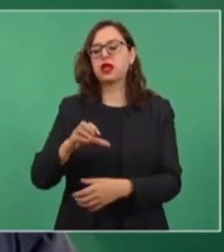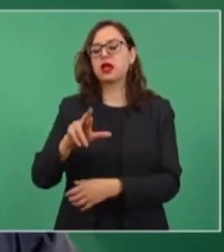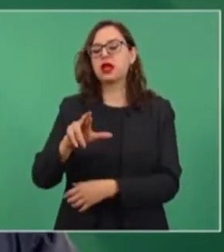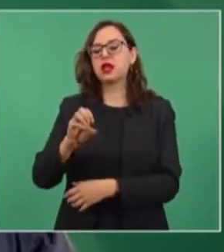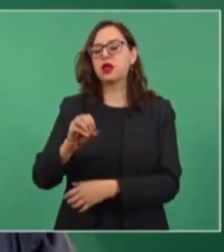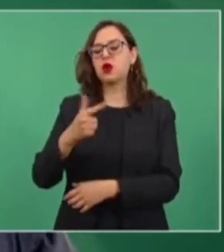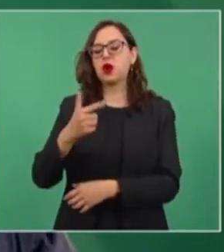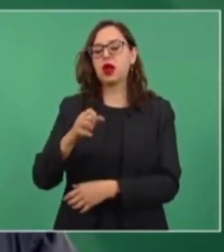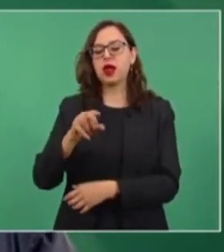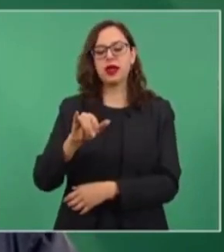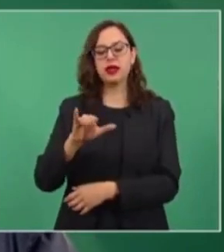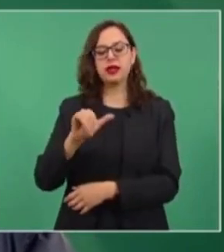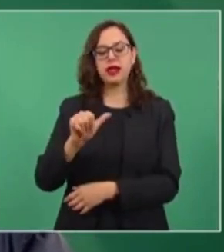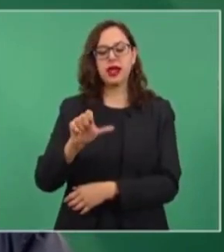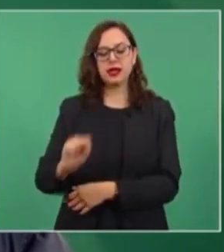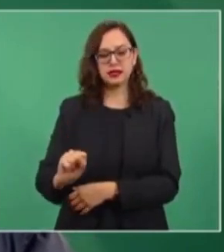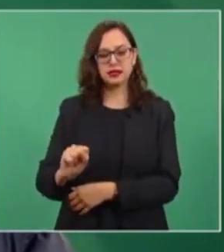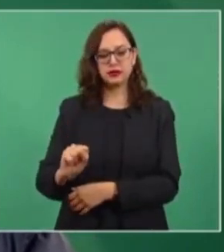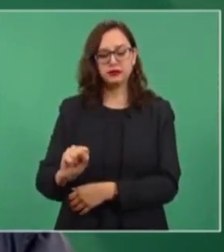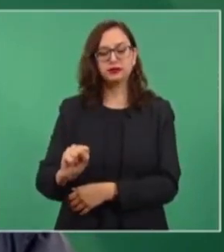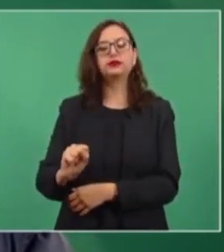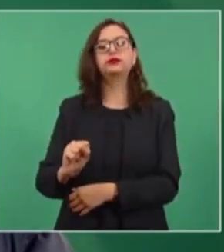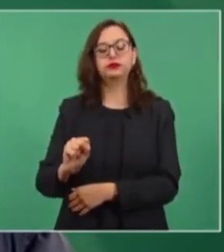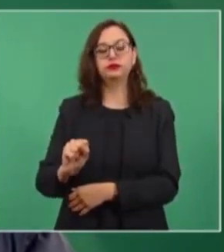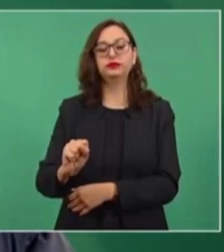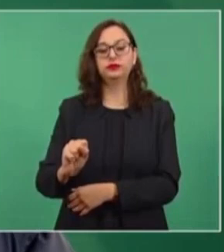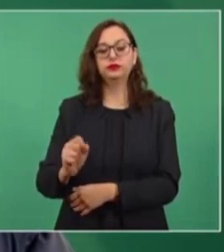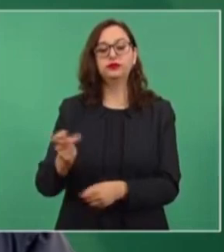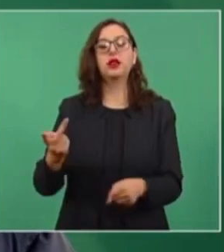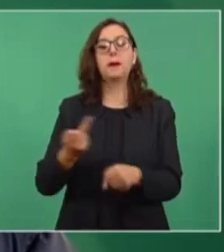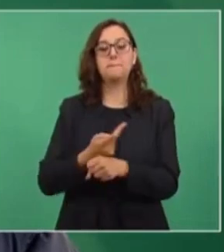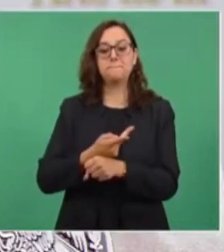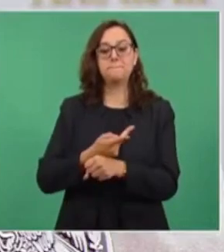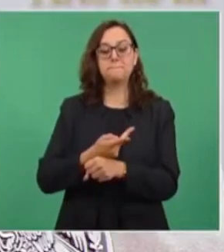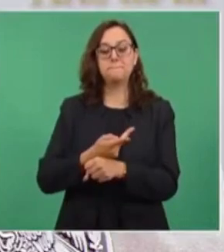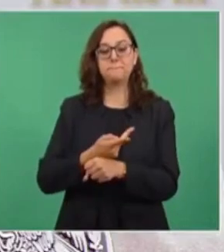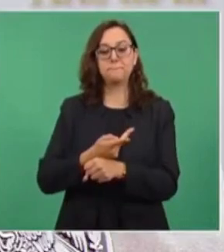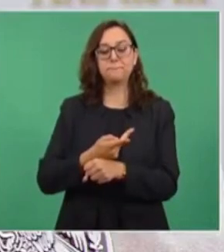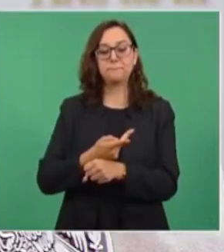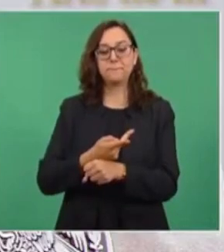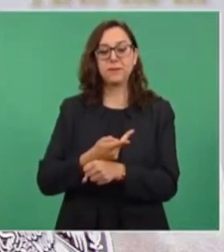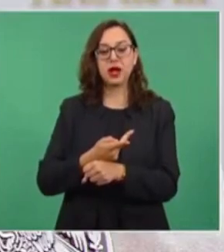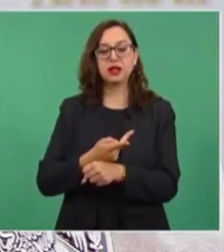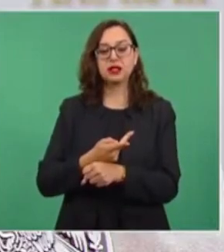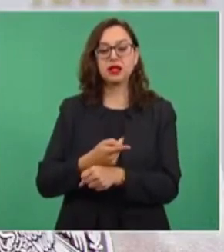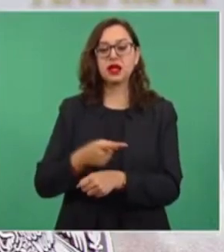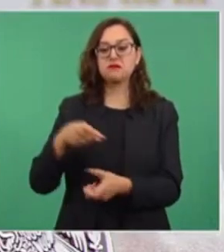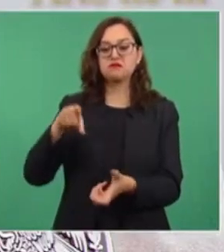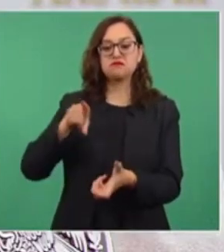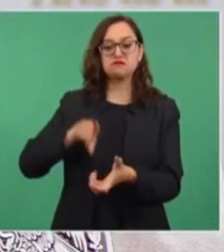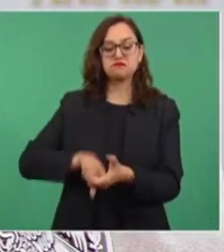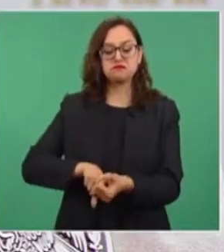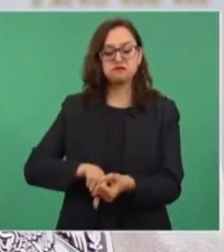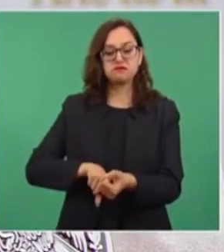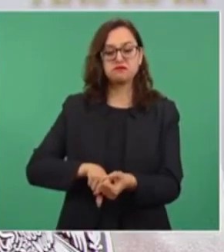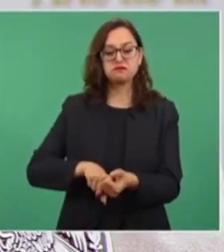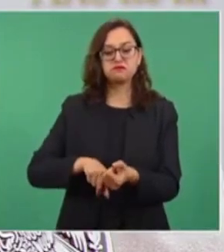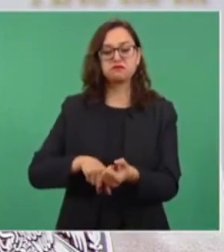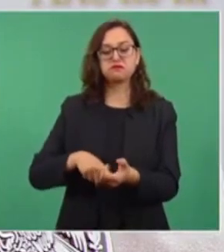que permitirán aprovechar el condensado que se produce en los